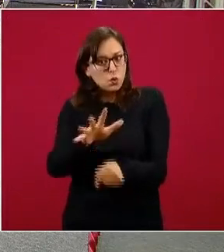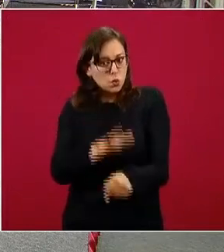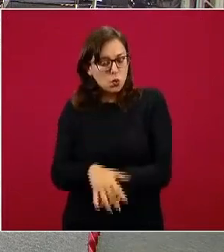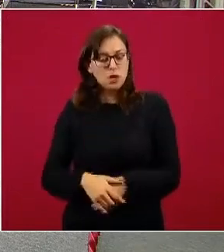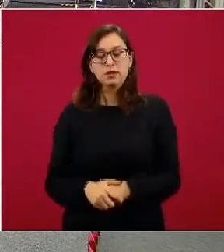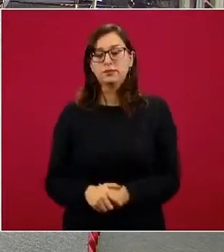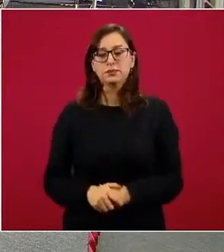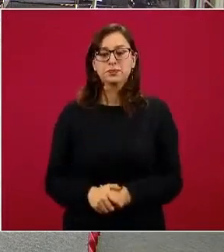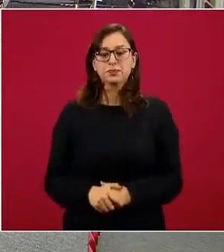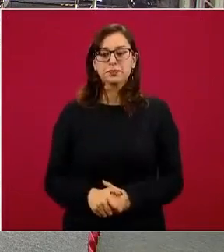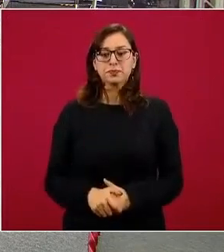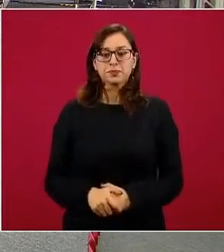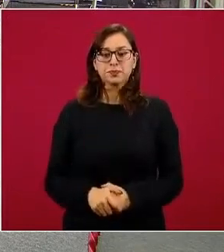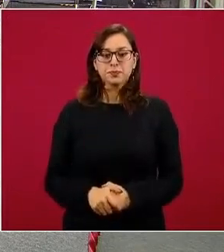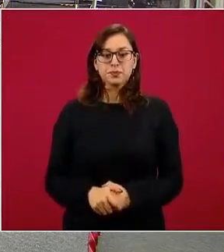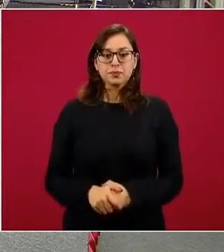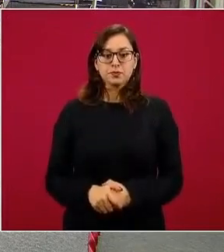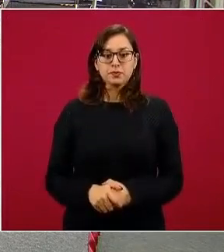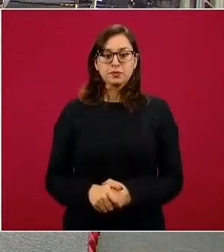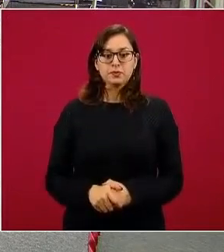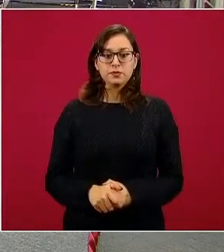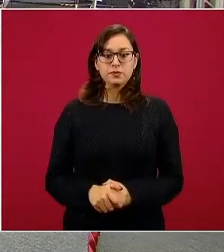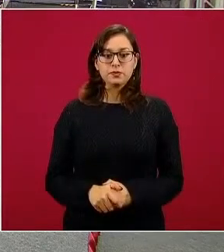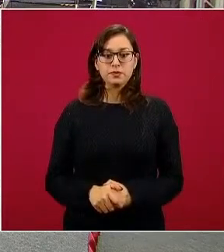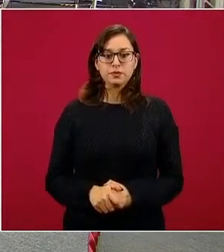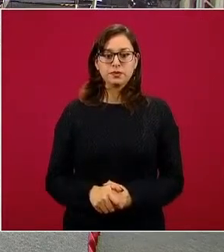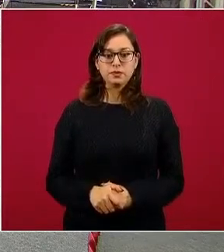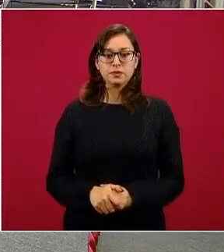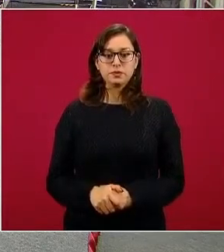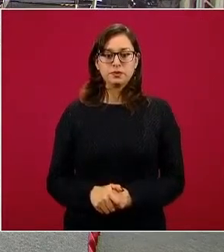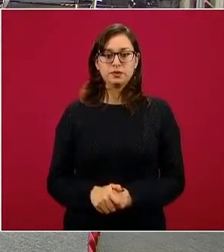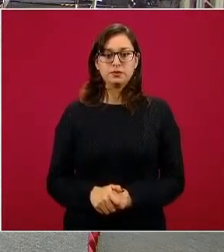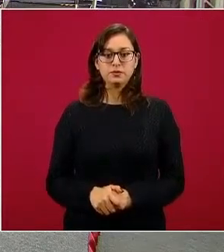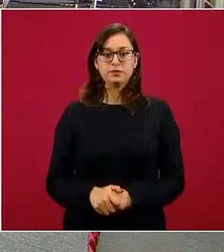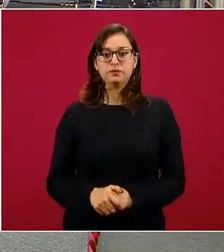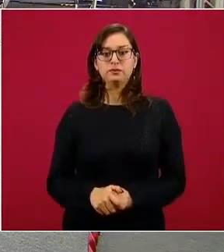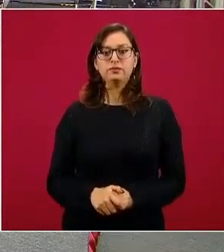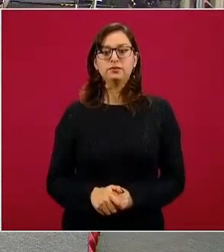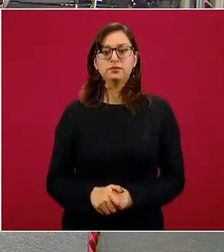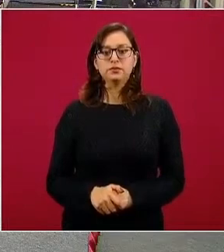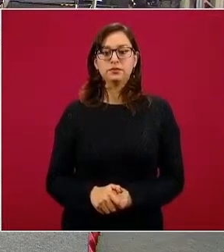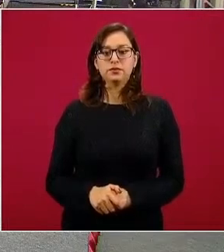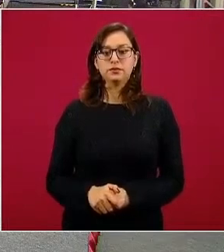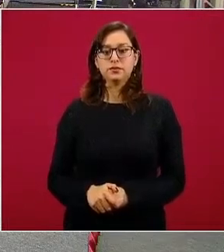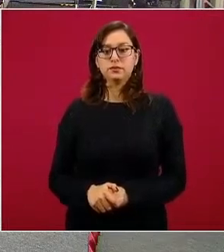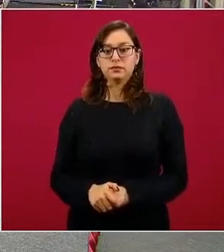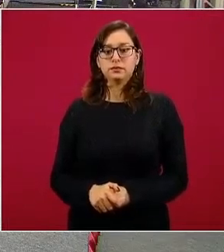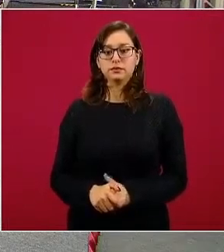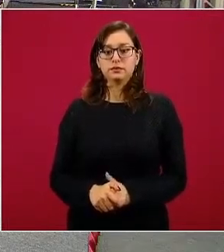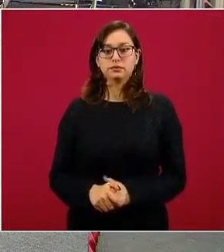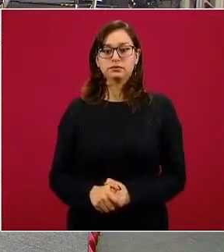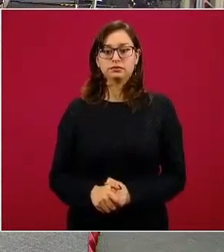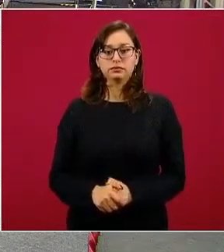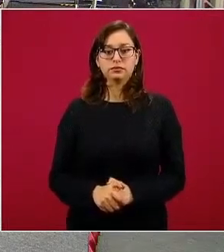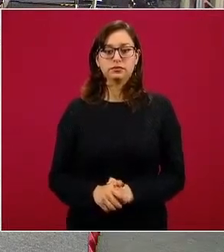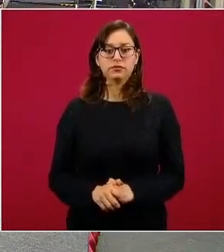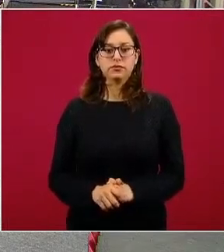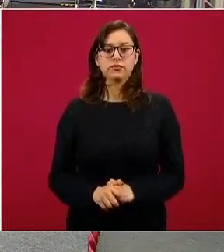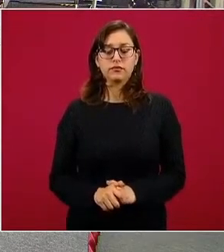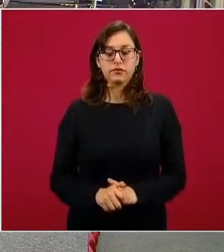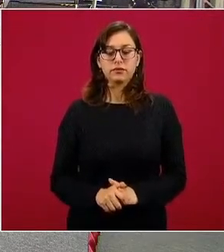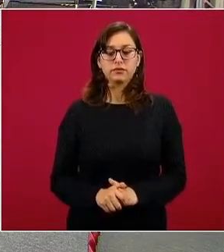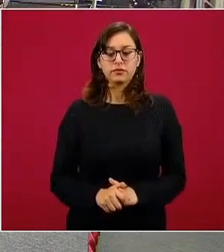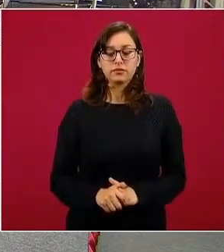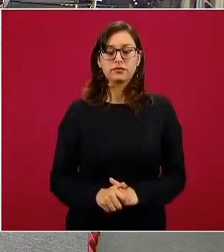Gracias, Damián Duarte. Esta pregunta justo es el